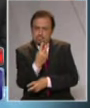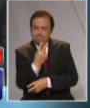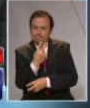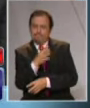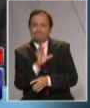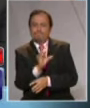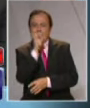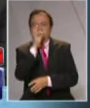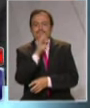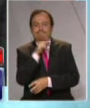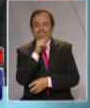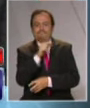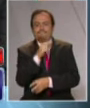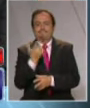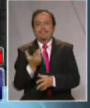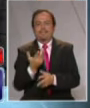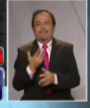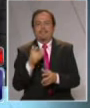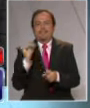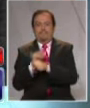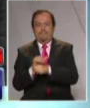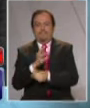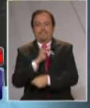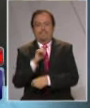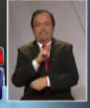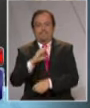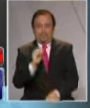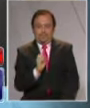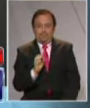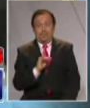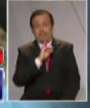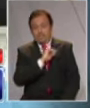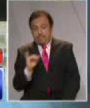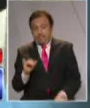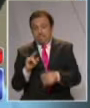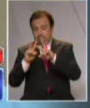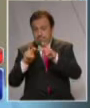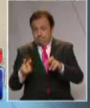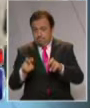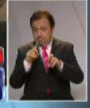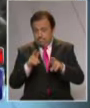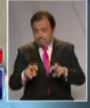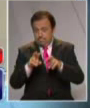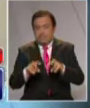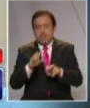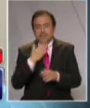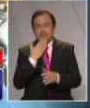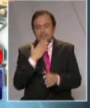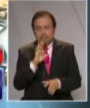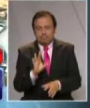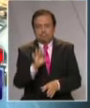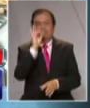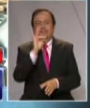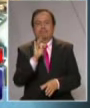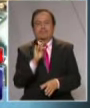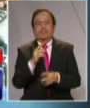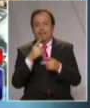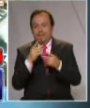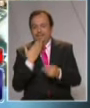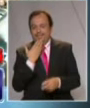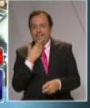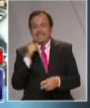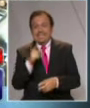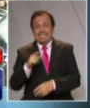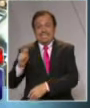para encontrarnos en presencia de un fraude al fisco. Pero luego de ello, la investigación también ha podido relevar que